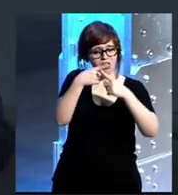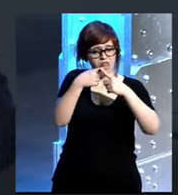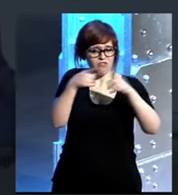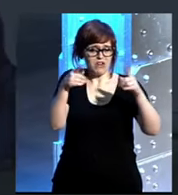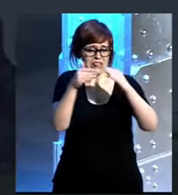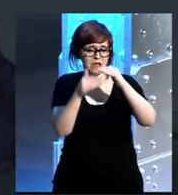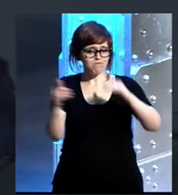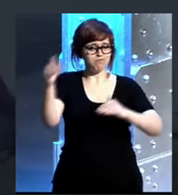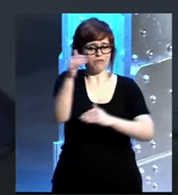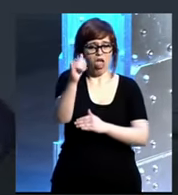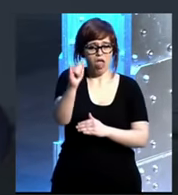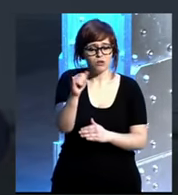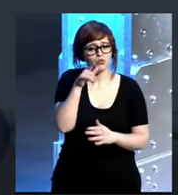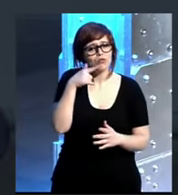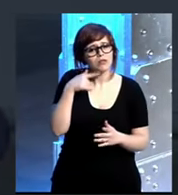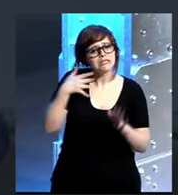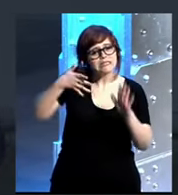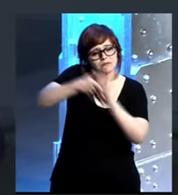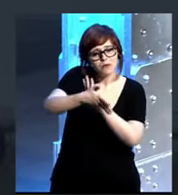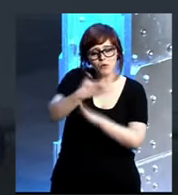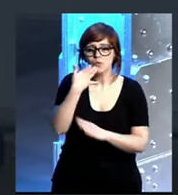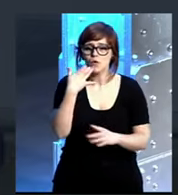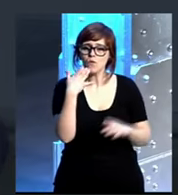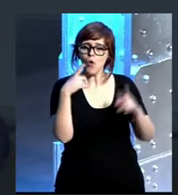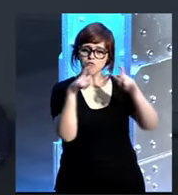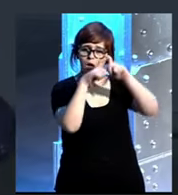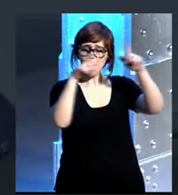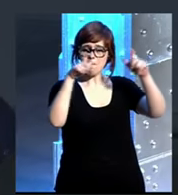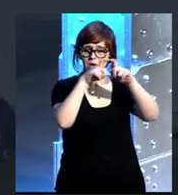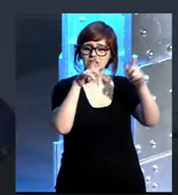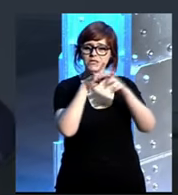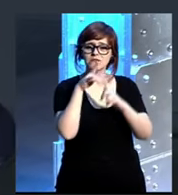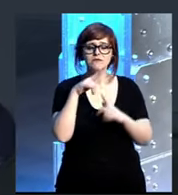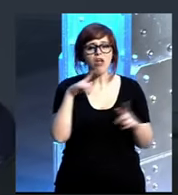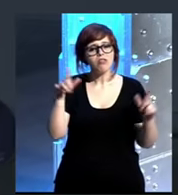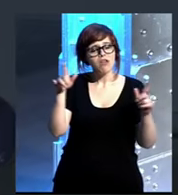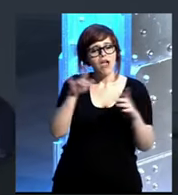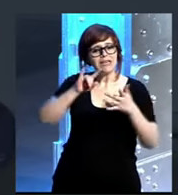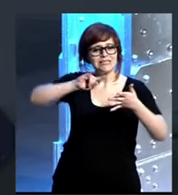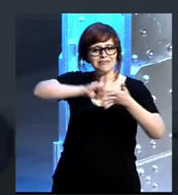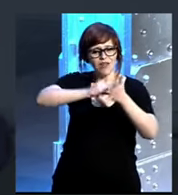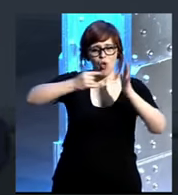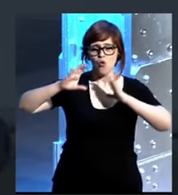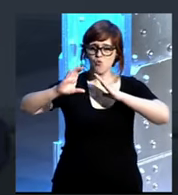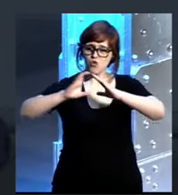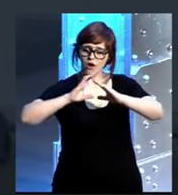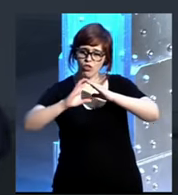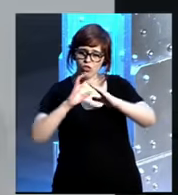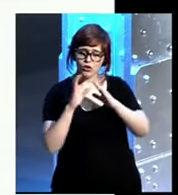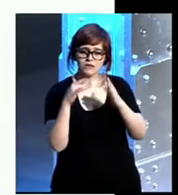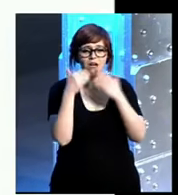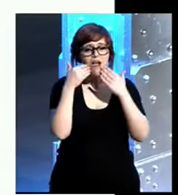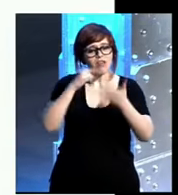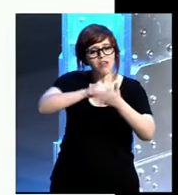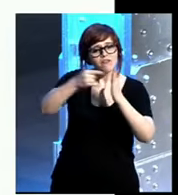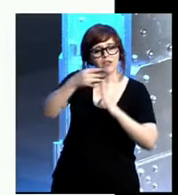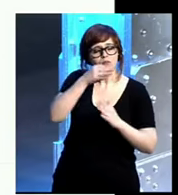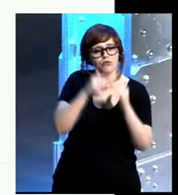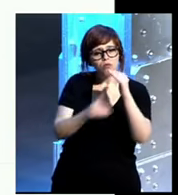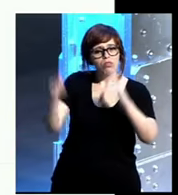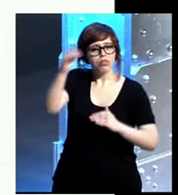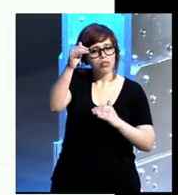nosotros. En concreto, para una compañía de telecomunicaciones, a través de las TIC, ¿qué desigualdades podemos reducir? Primero, la